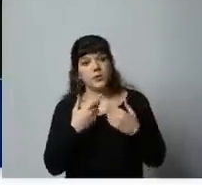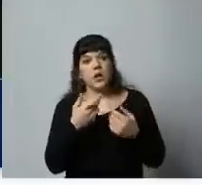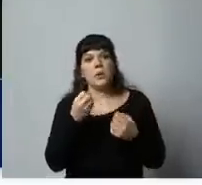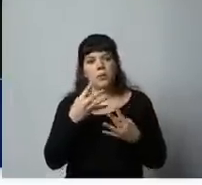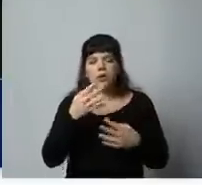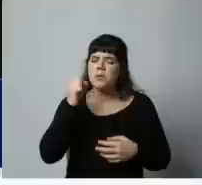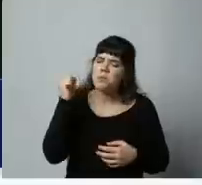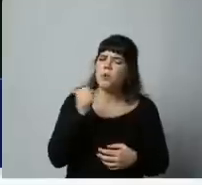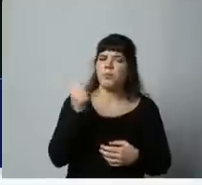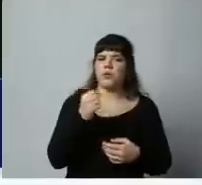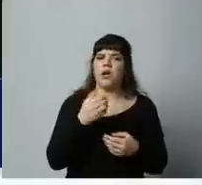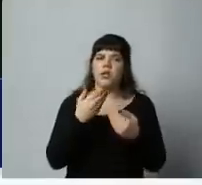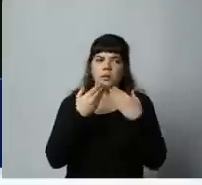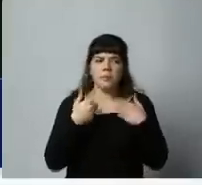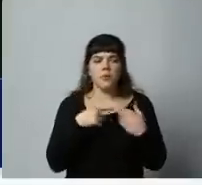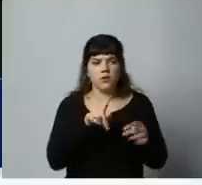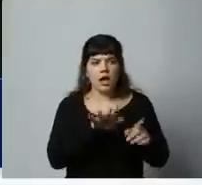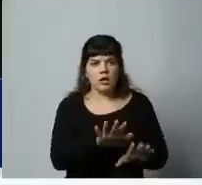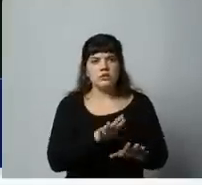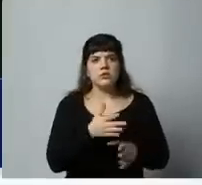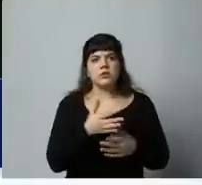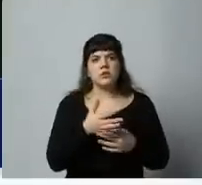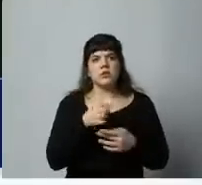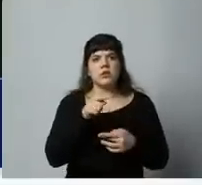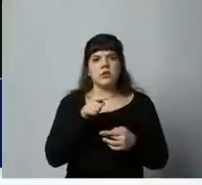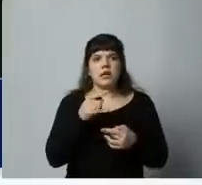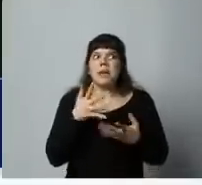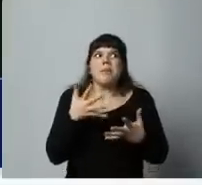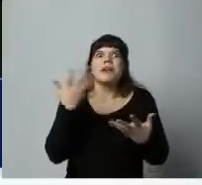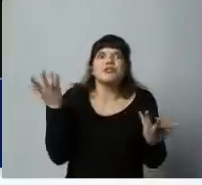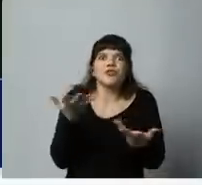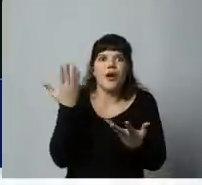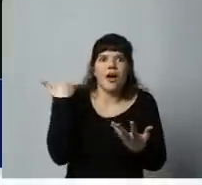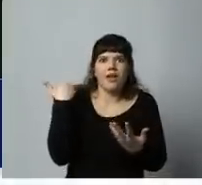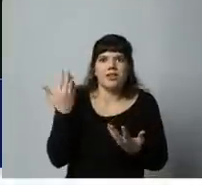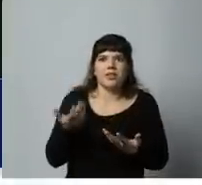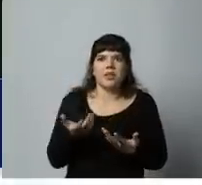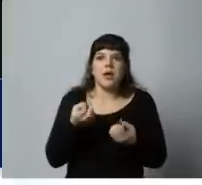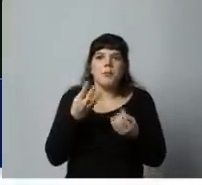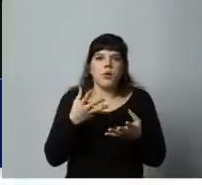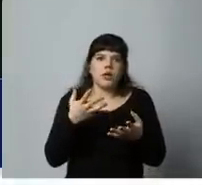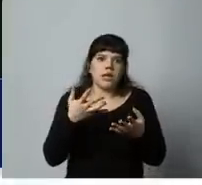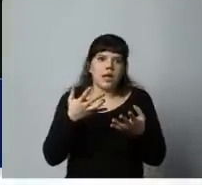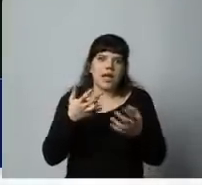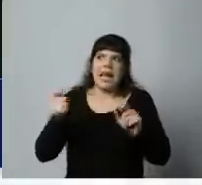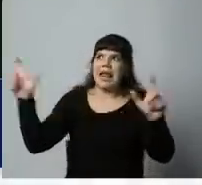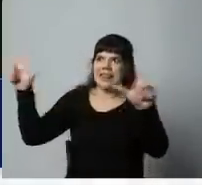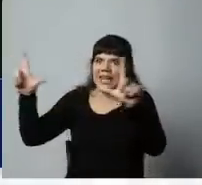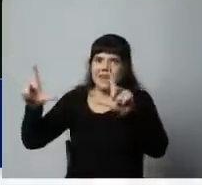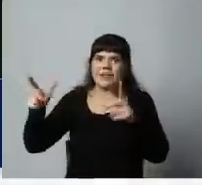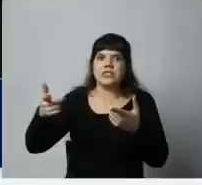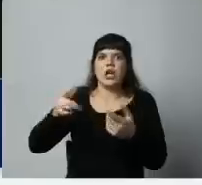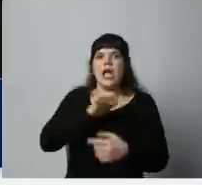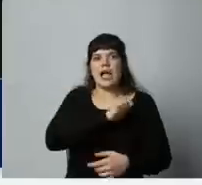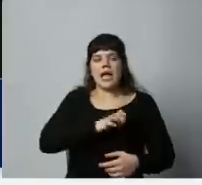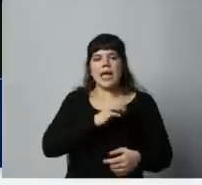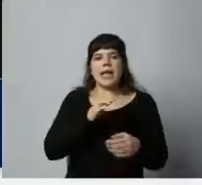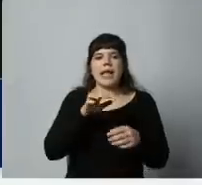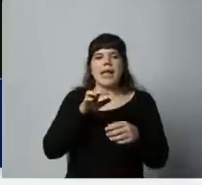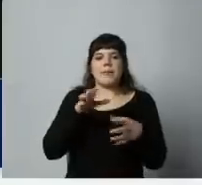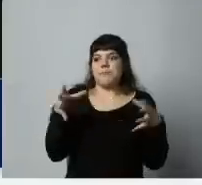es bien importante sentar las bases de lo que sucedió porque también los grandes medios de comunicación y el poder